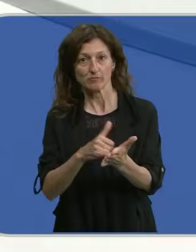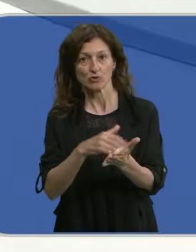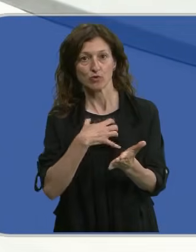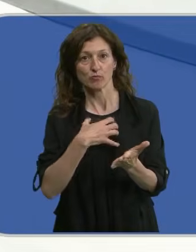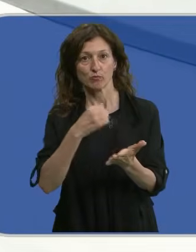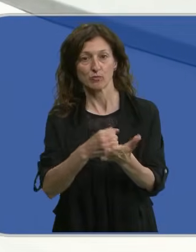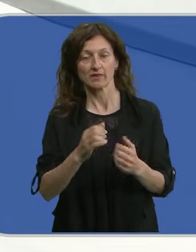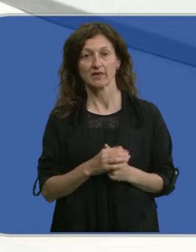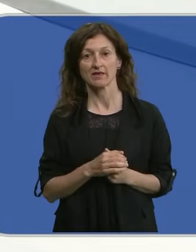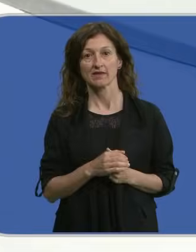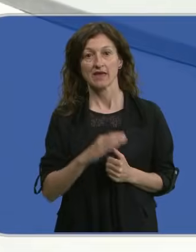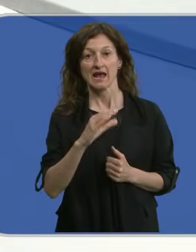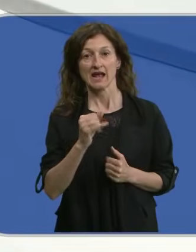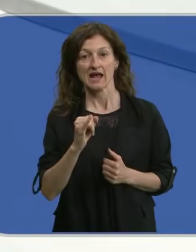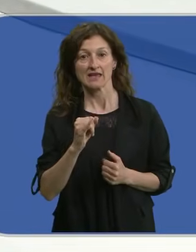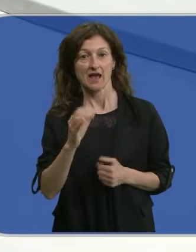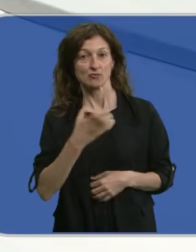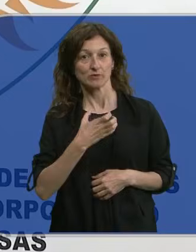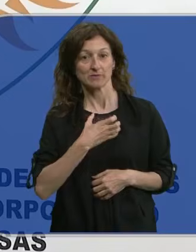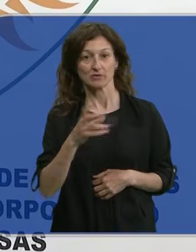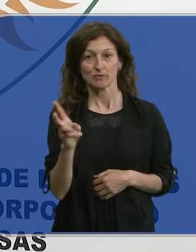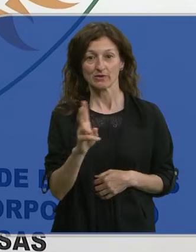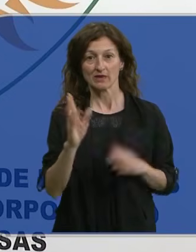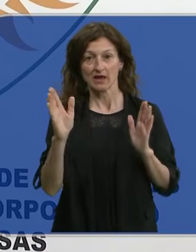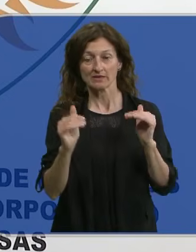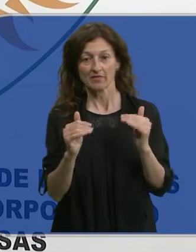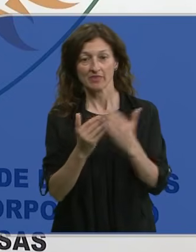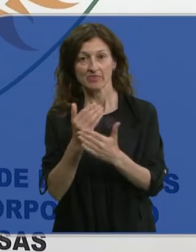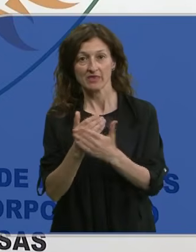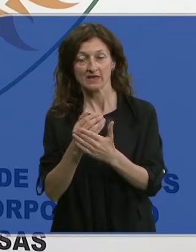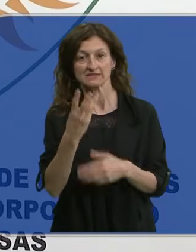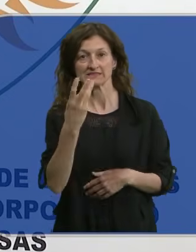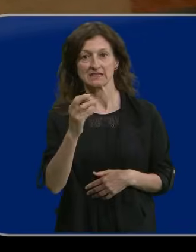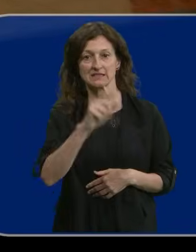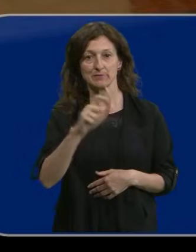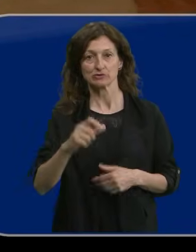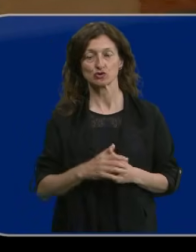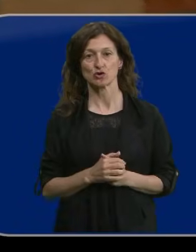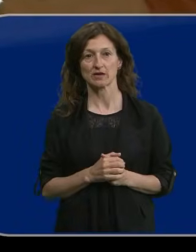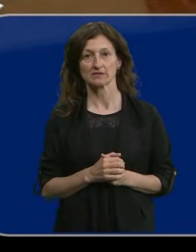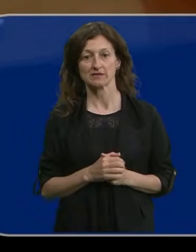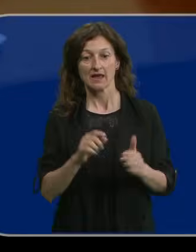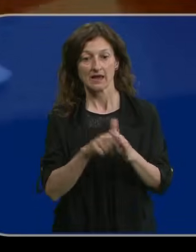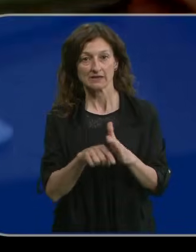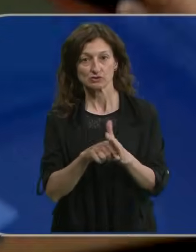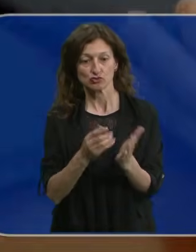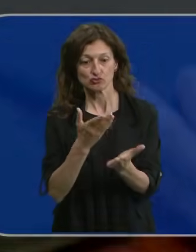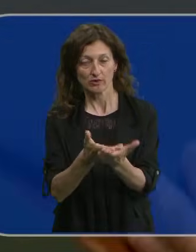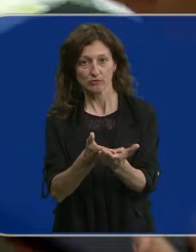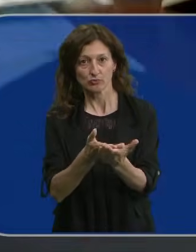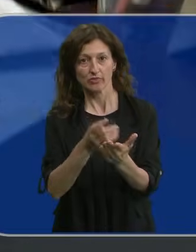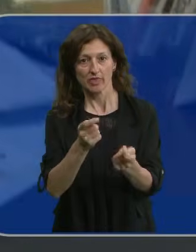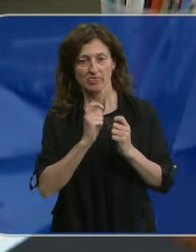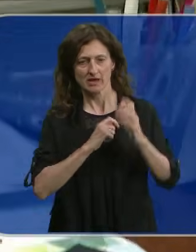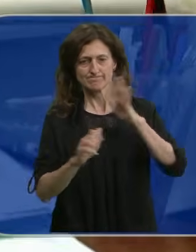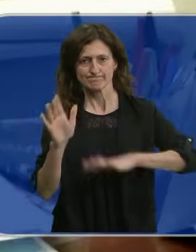momento lo está haciendo el CAI del Ayuntamiento de Valladolid. Atienden diariamente 30 personas. La forma de tramitar la solicitud también